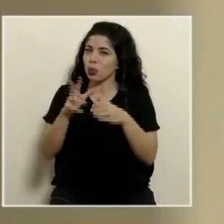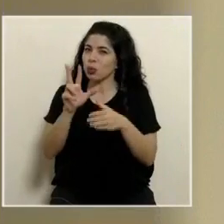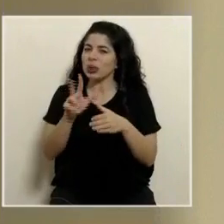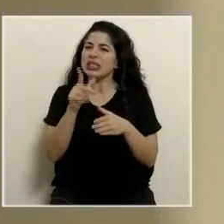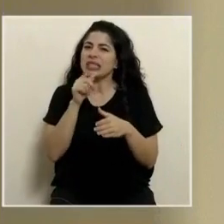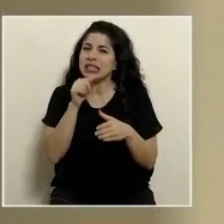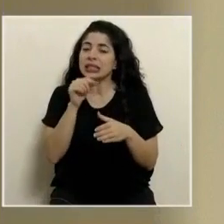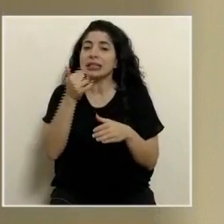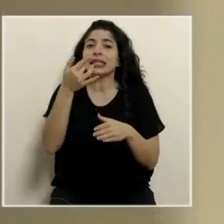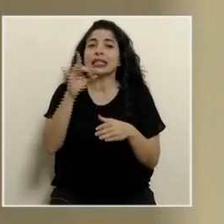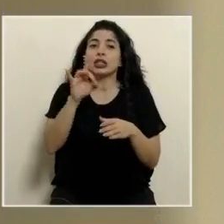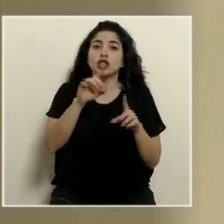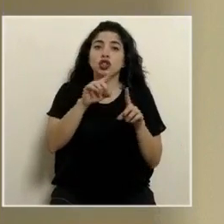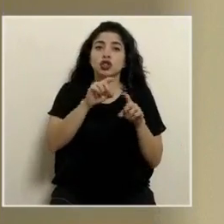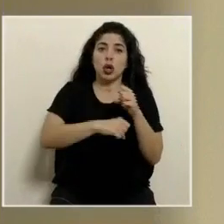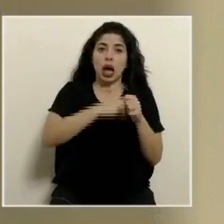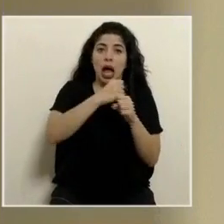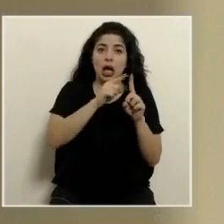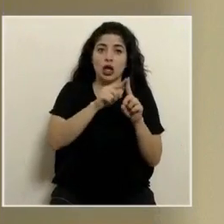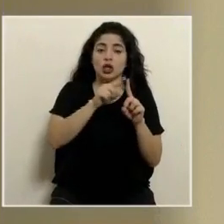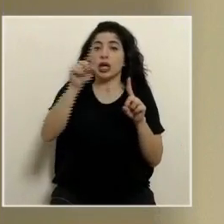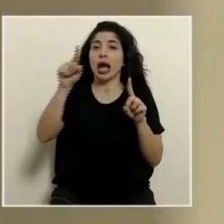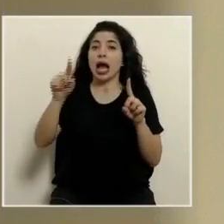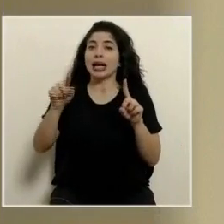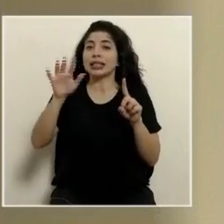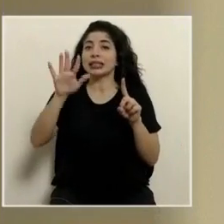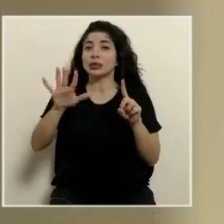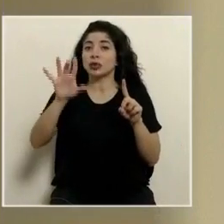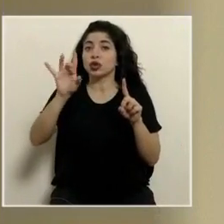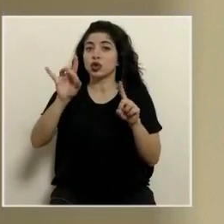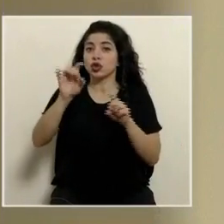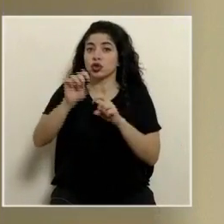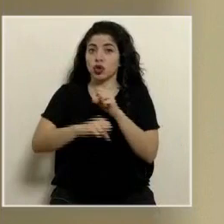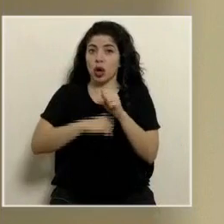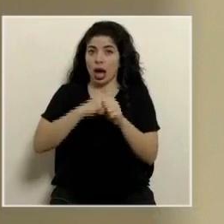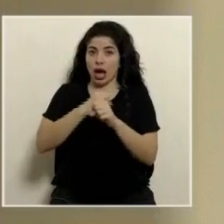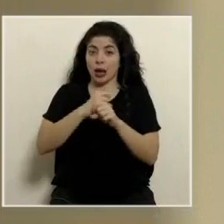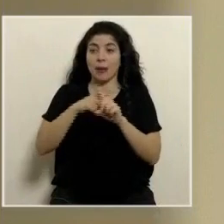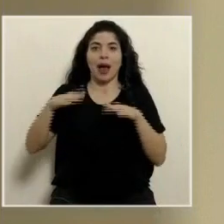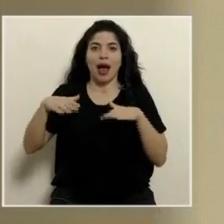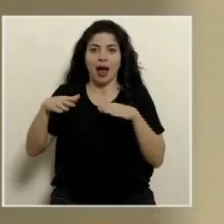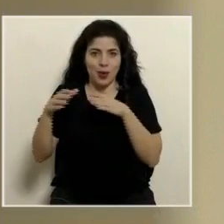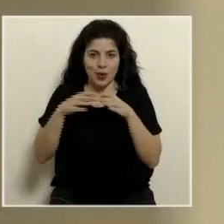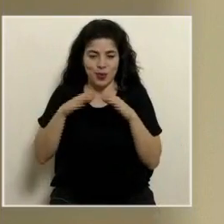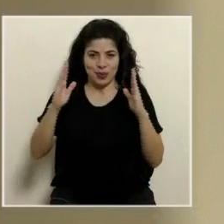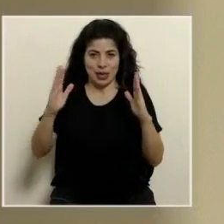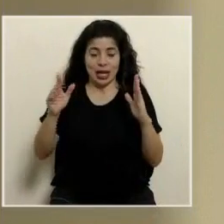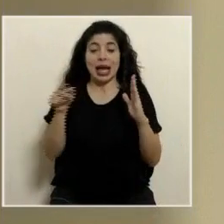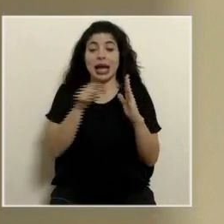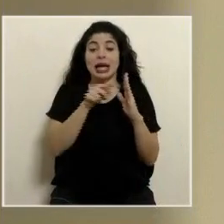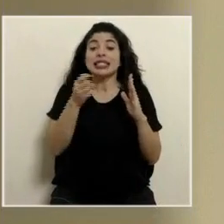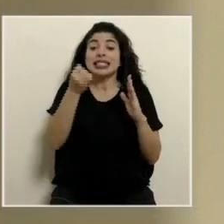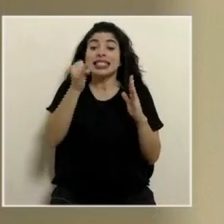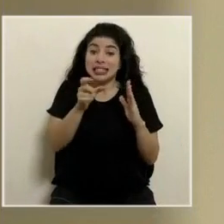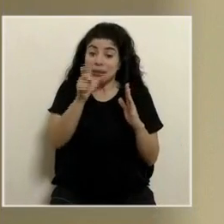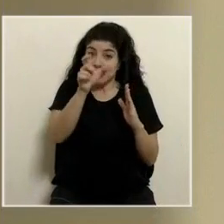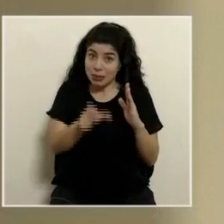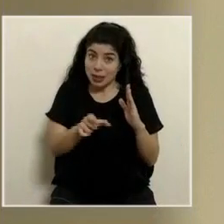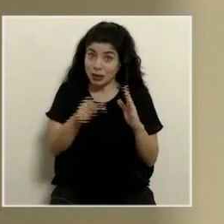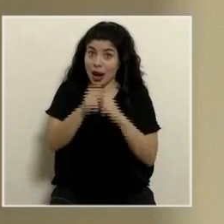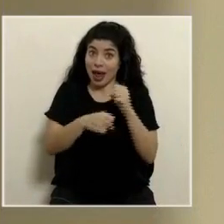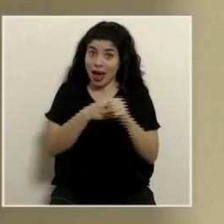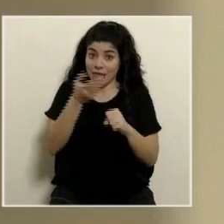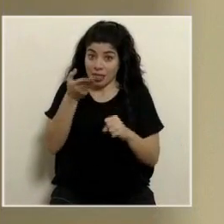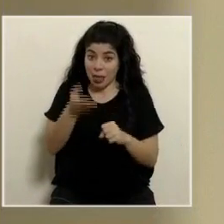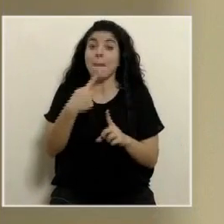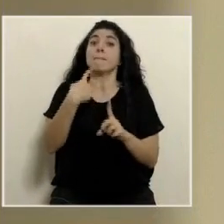de 18 años hasta 58 no cumplidos que tengan al menos un factor de